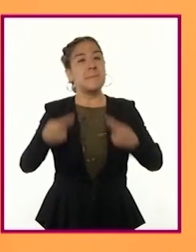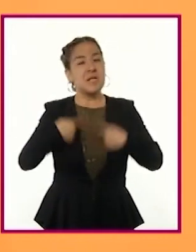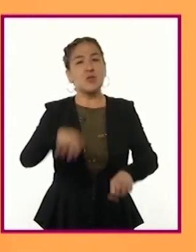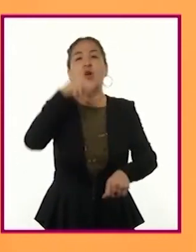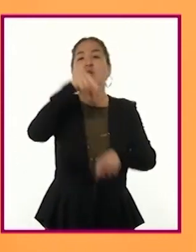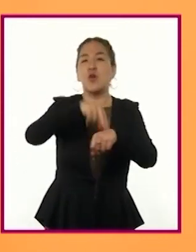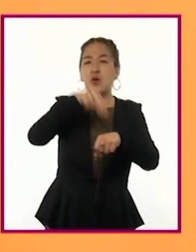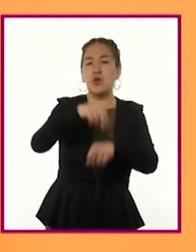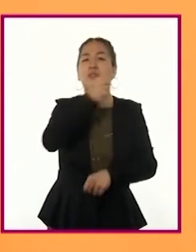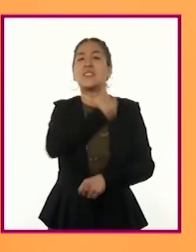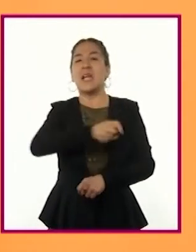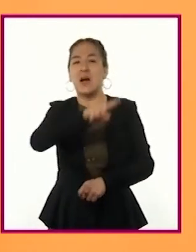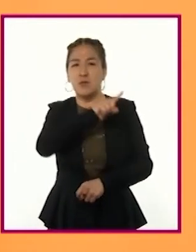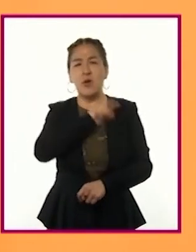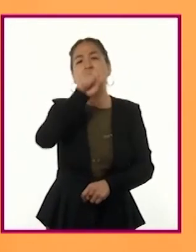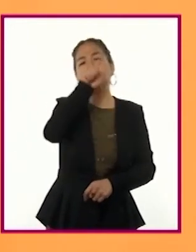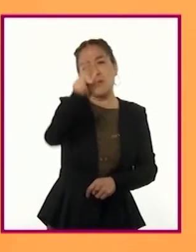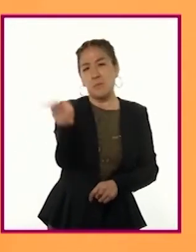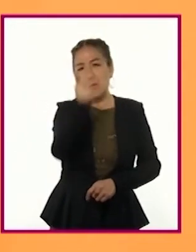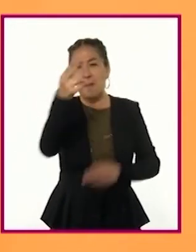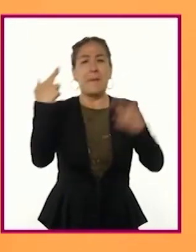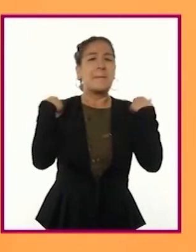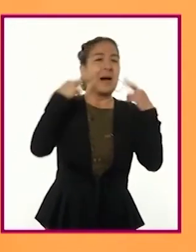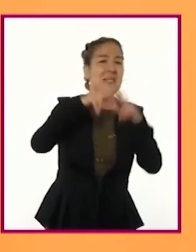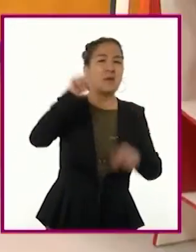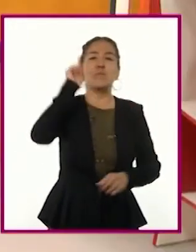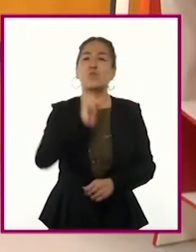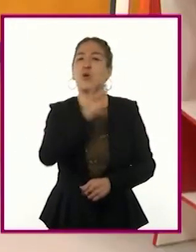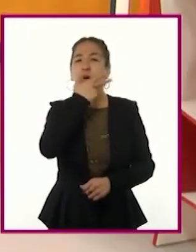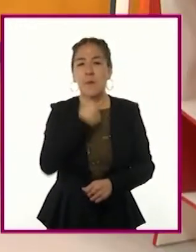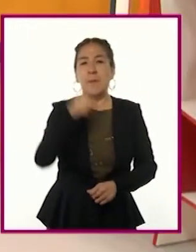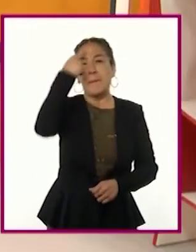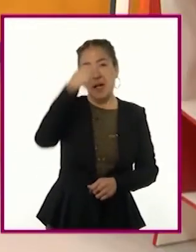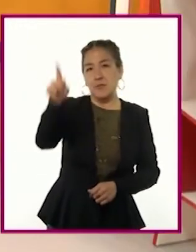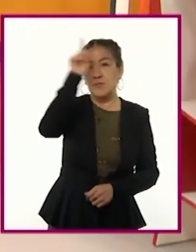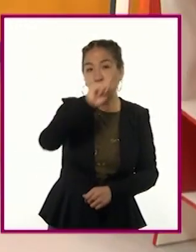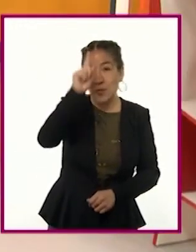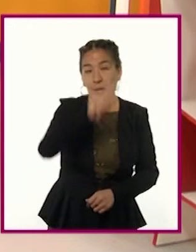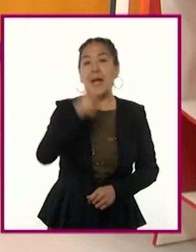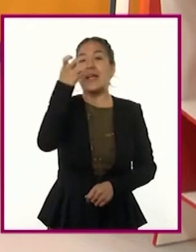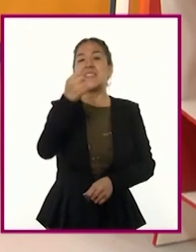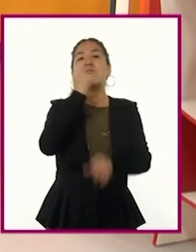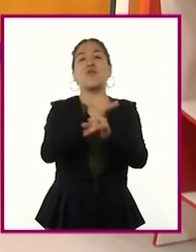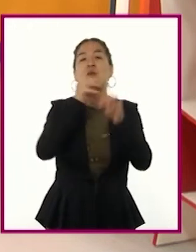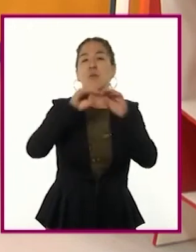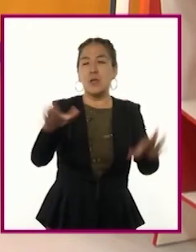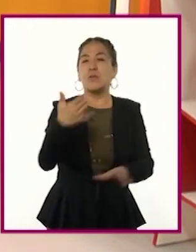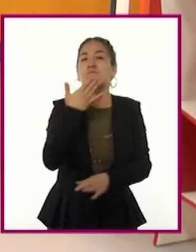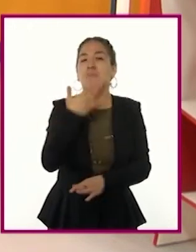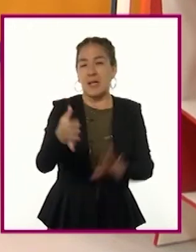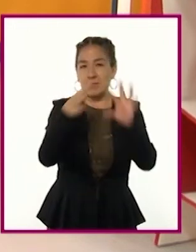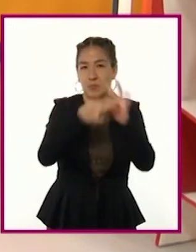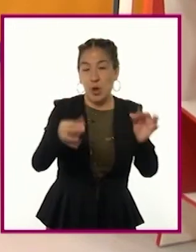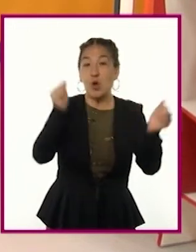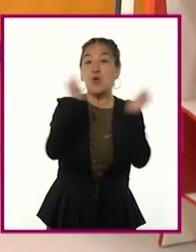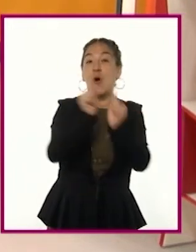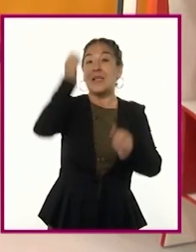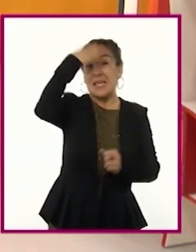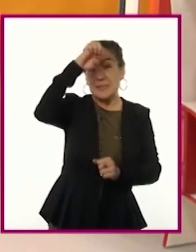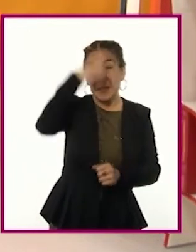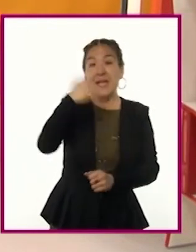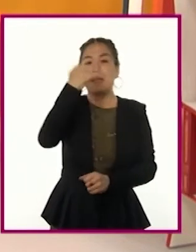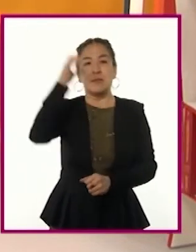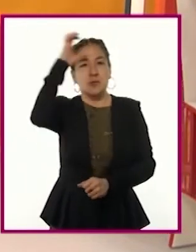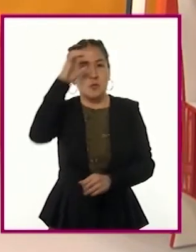la salud o a sus maestras y maestros, quienes les brindarán información a la luz de los conocimientos y